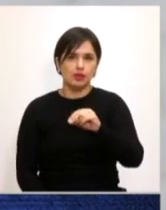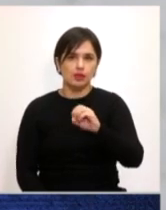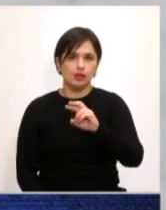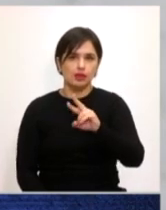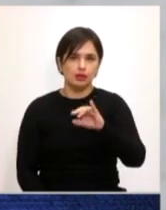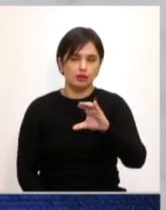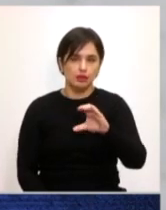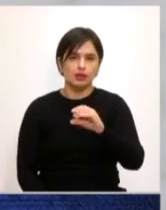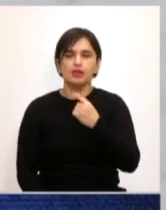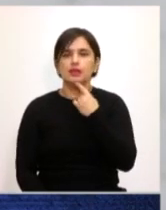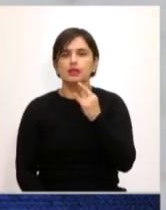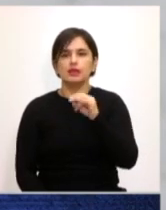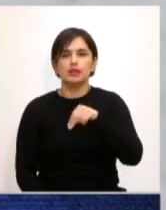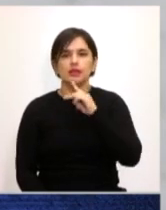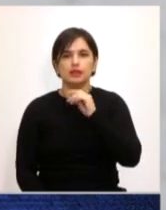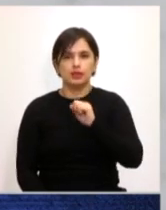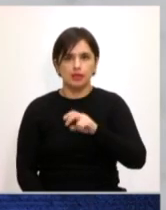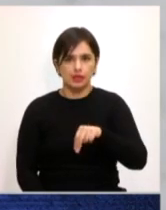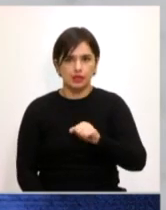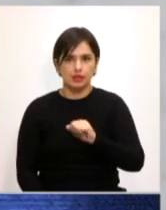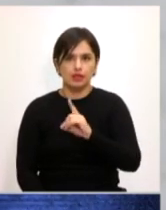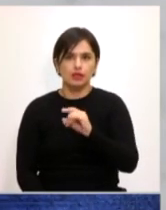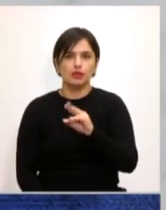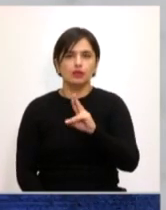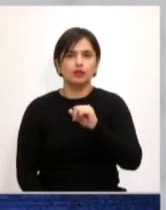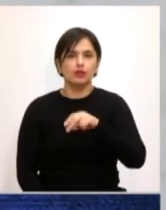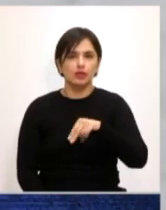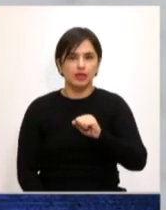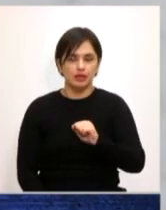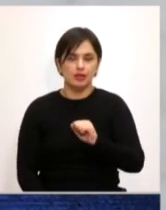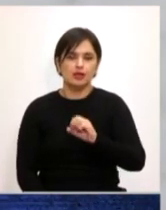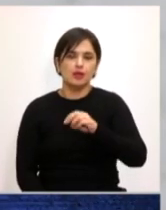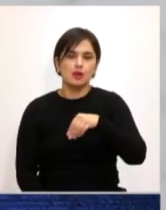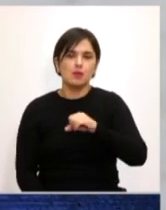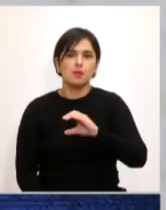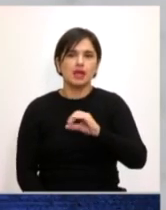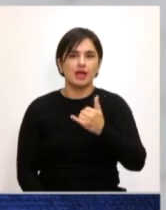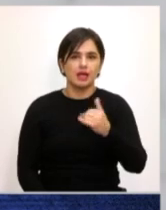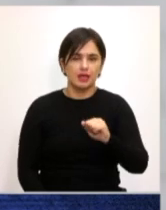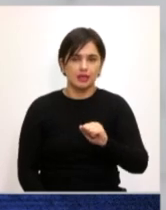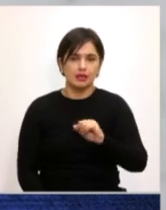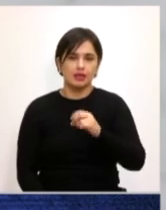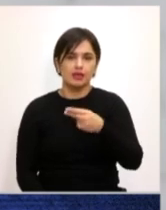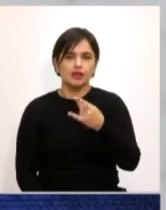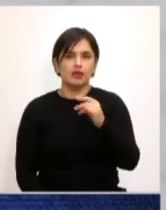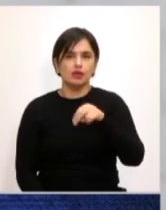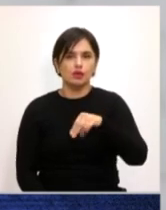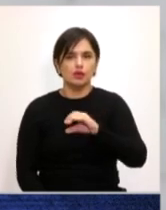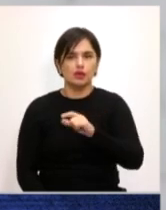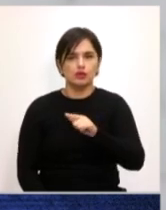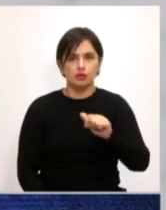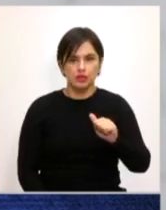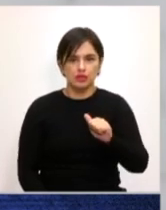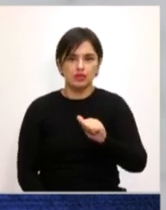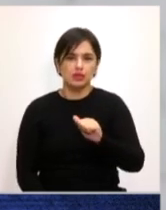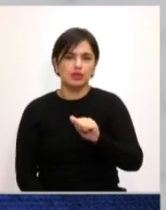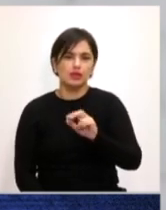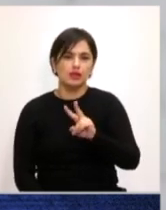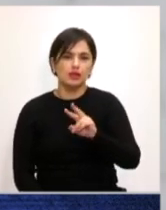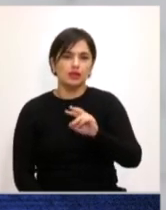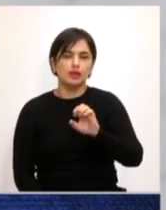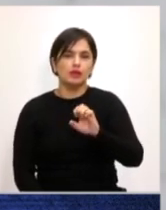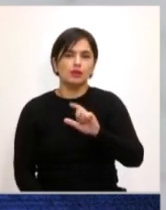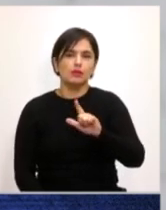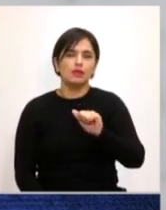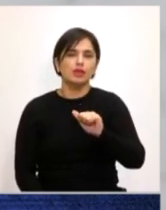José Miguel Durana, Francisco Huenchumilla, Javier Macaya, Kenneth Piu, Gastón Saavedra, Esteban Velázquez, Rodrigo Galilea y Carlos